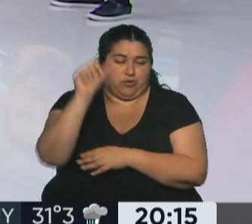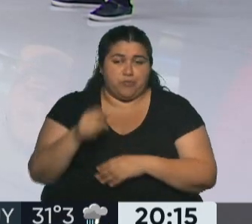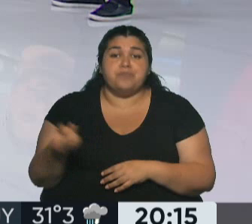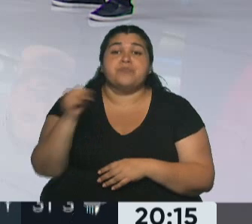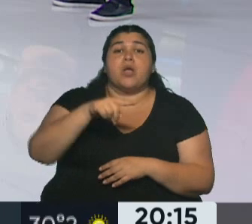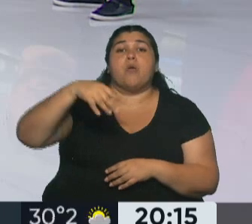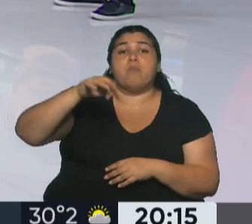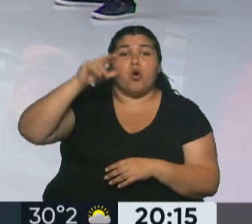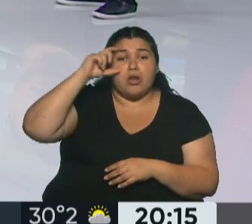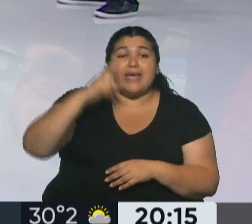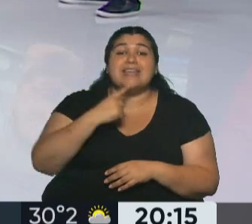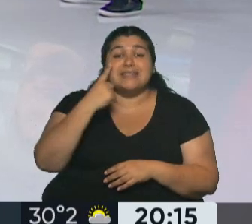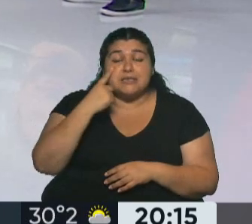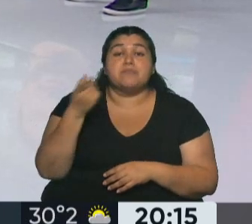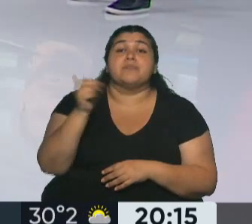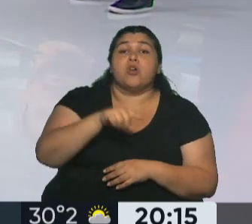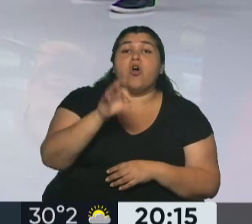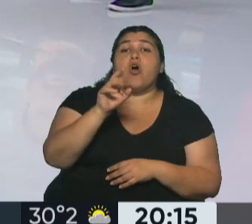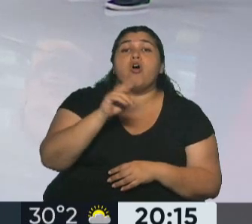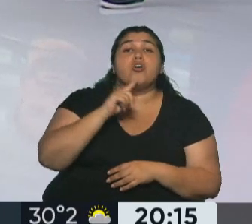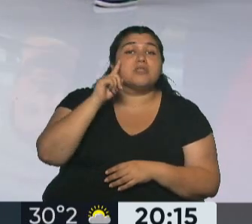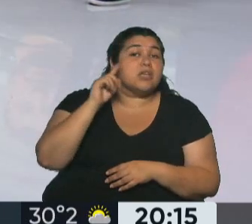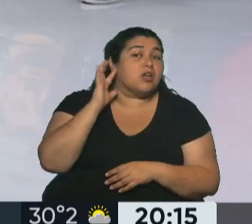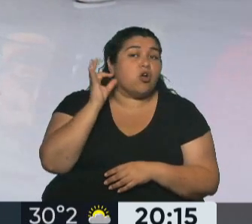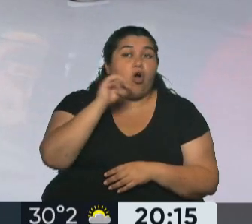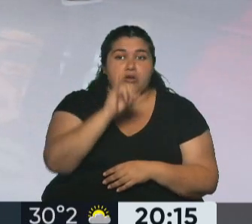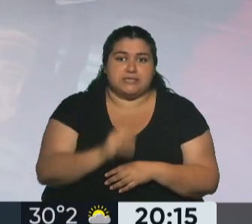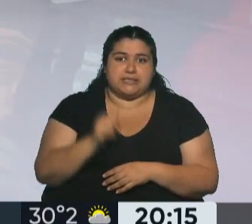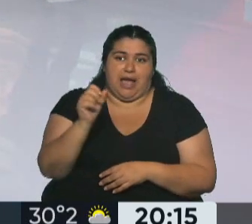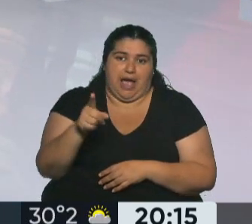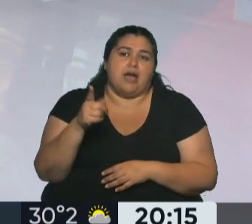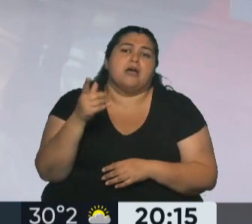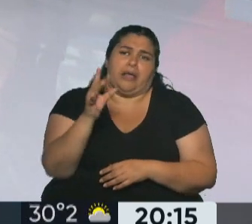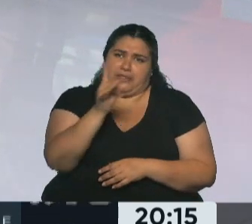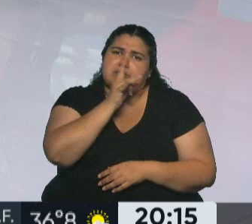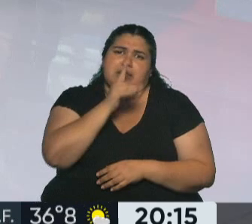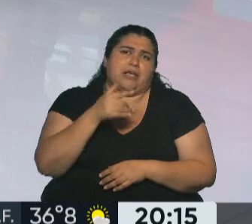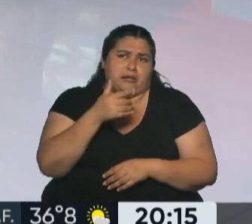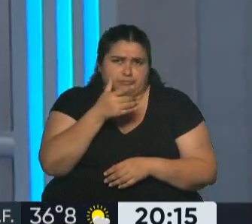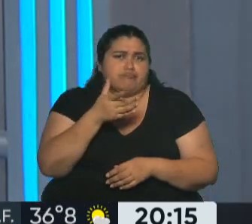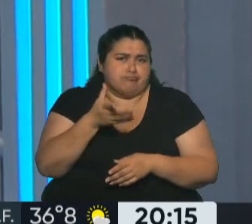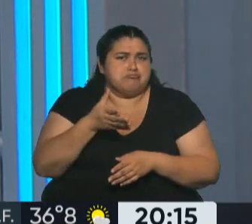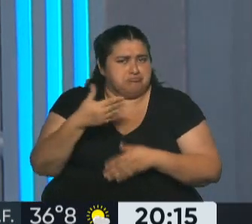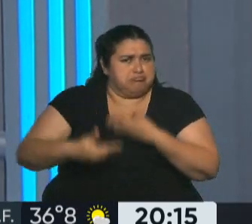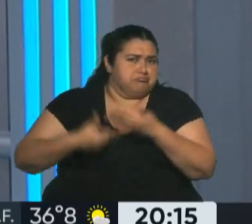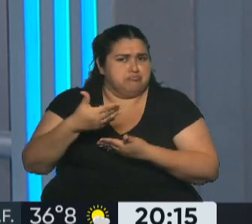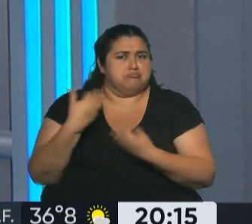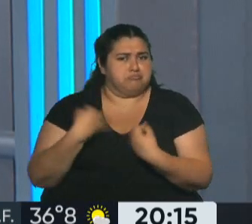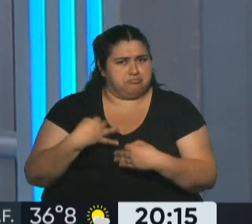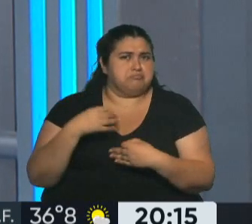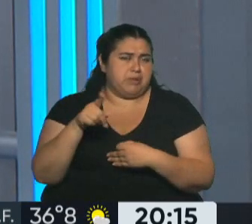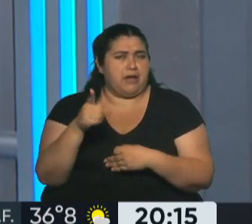moretti n ortigosa bandera también Néstor ortigosa que tomó otro camino pero también tiene prácticamente el mismo nivel de